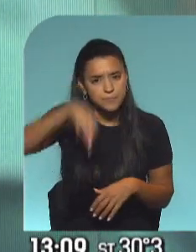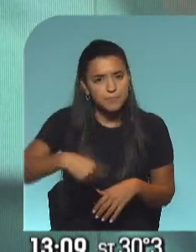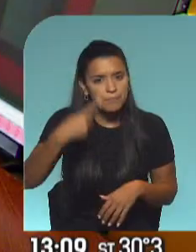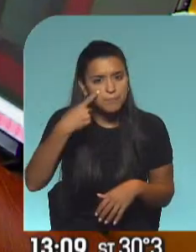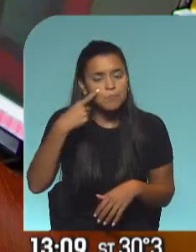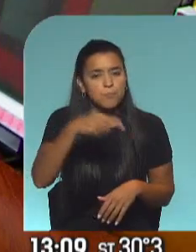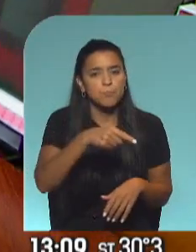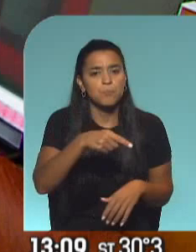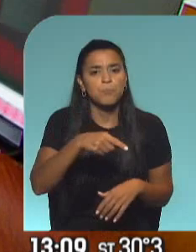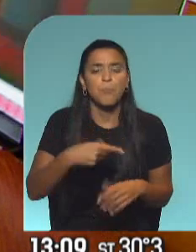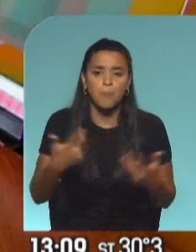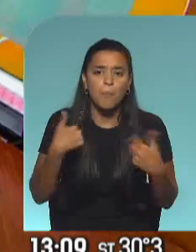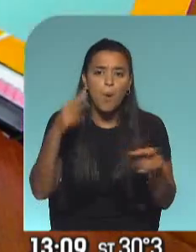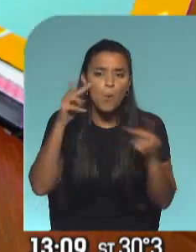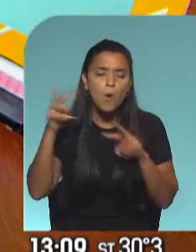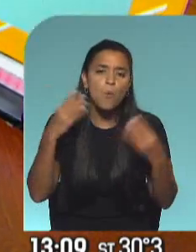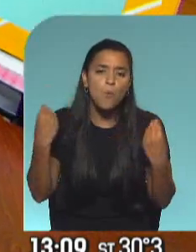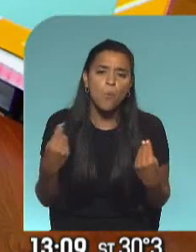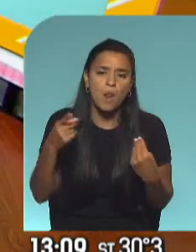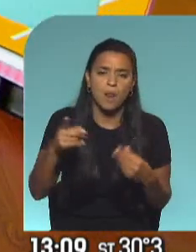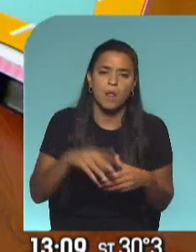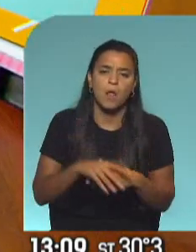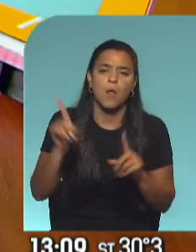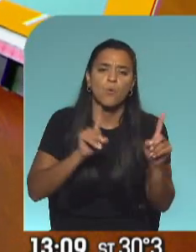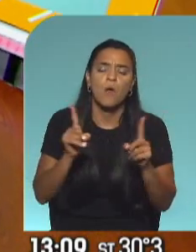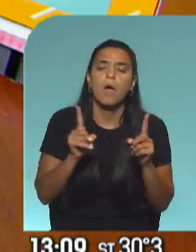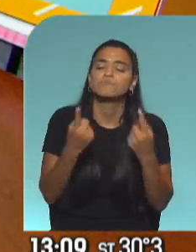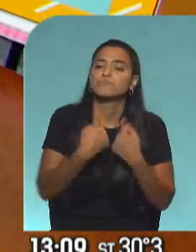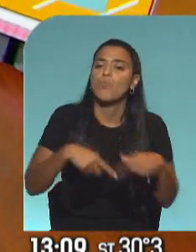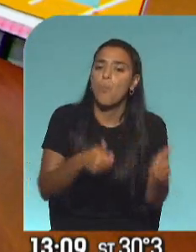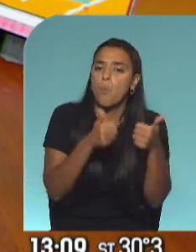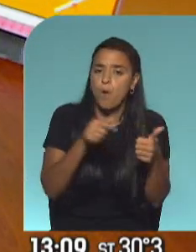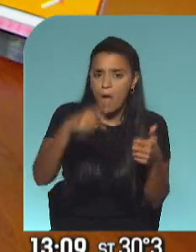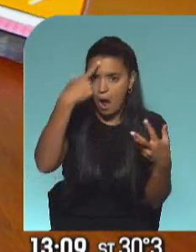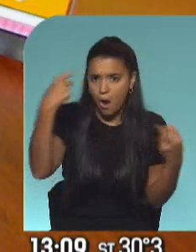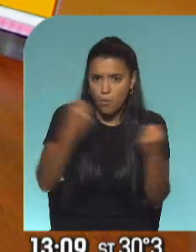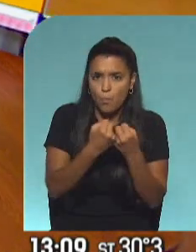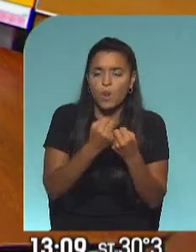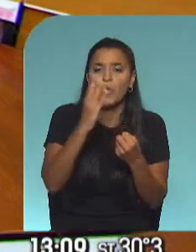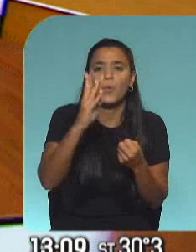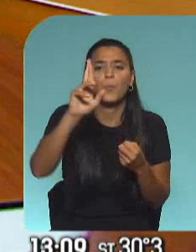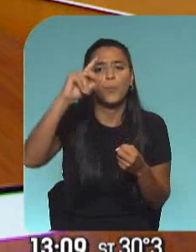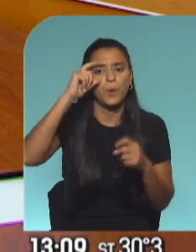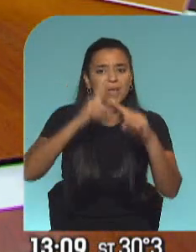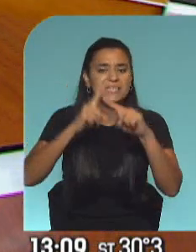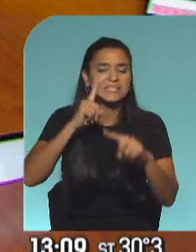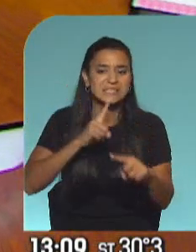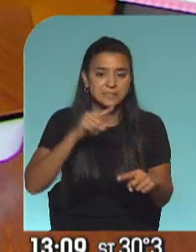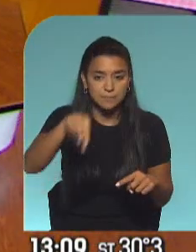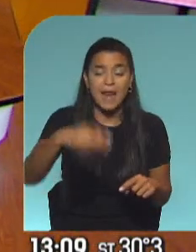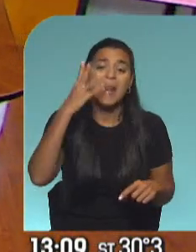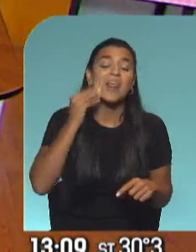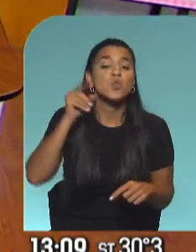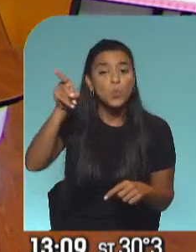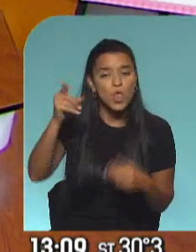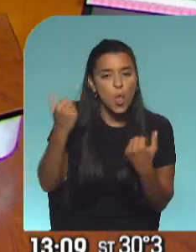caso podemos ir viendo cuáles son algunas de estas ventajas en este acuerdo por el Brexit para, en este caso, el Reino